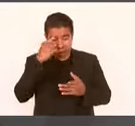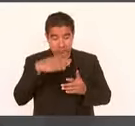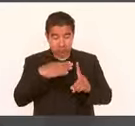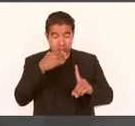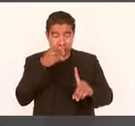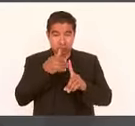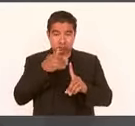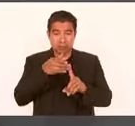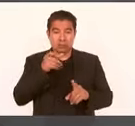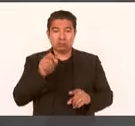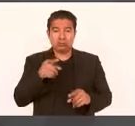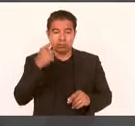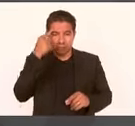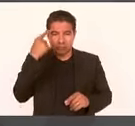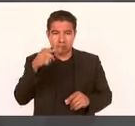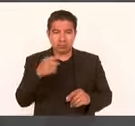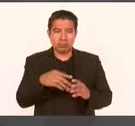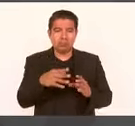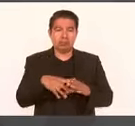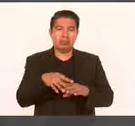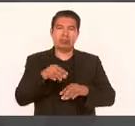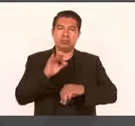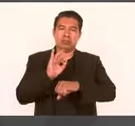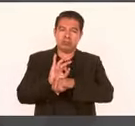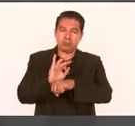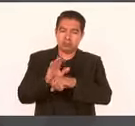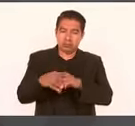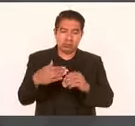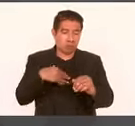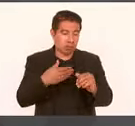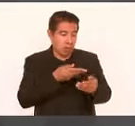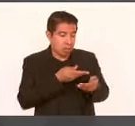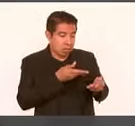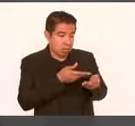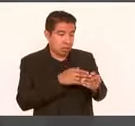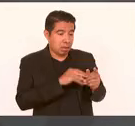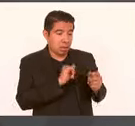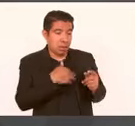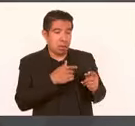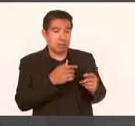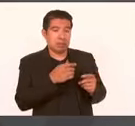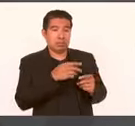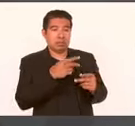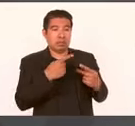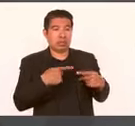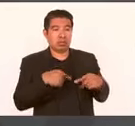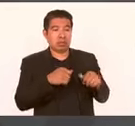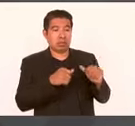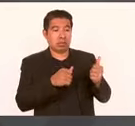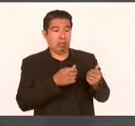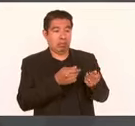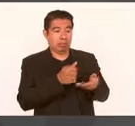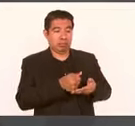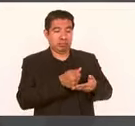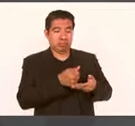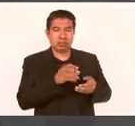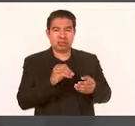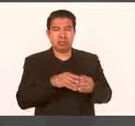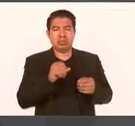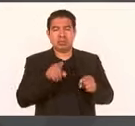personas beneficiarias sin intermediarios. Esto se ha hecho en todos los casos en la reconstrucción